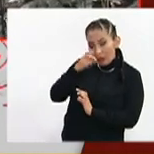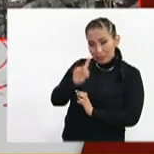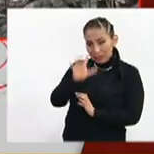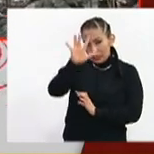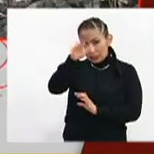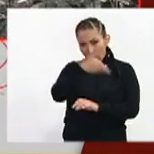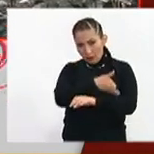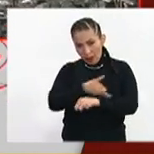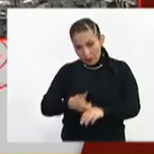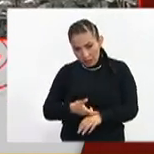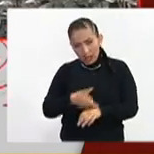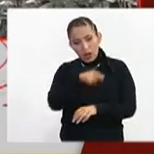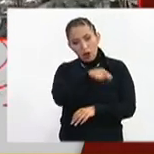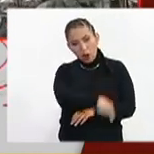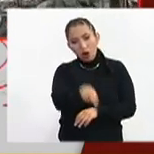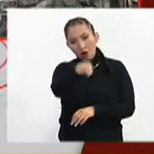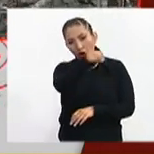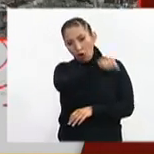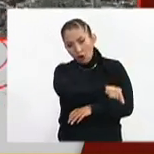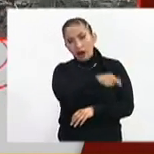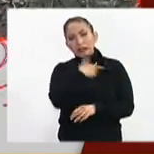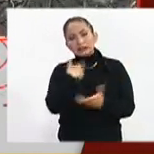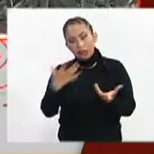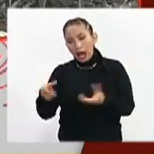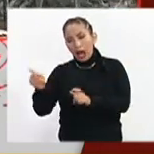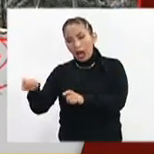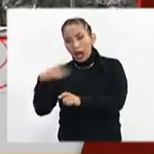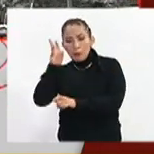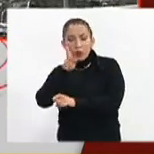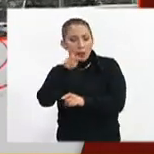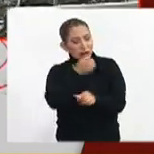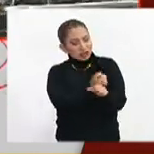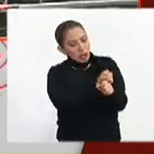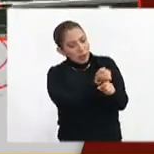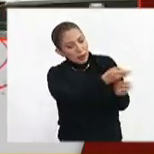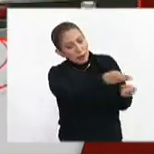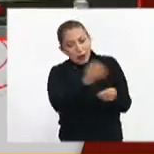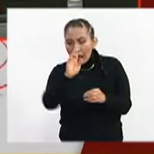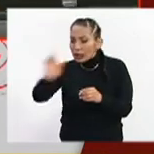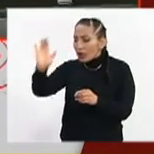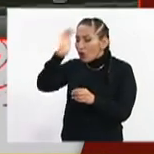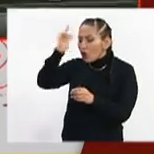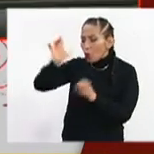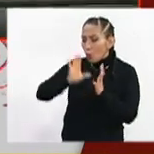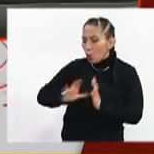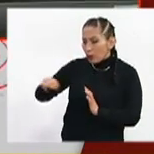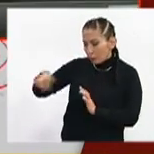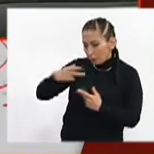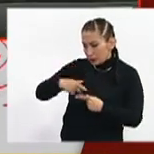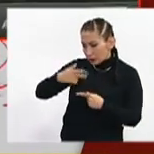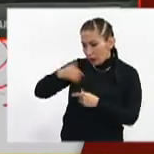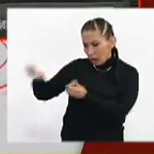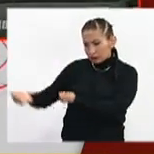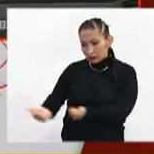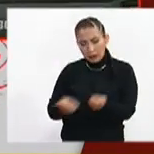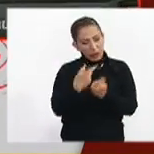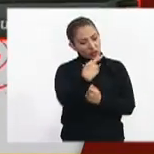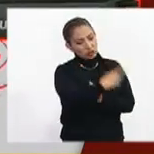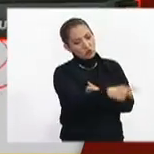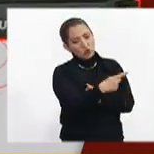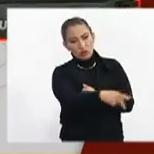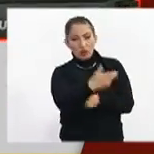35 familias o familiares que se han hecho estas pruebas para el reconocimiento y para que así puedan llevarse,